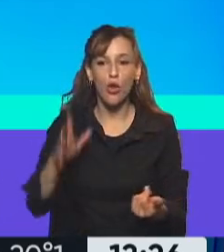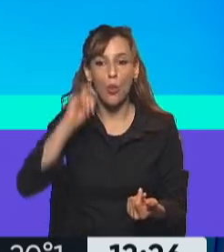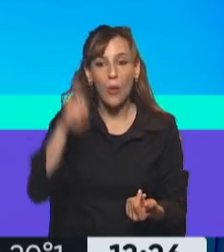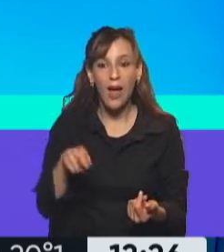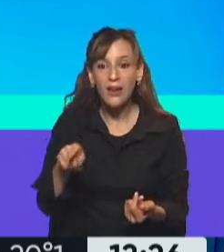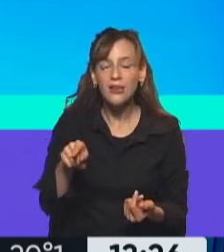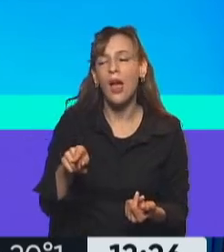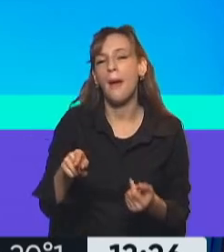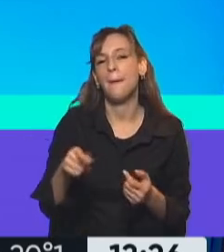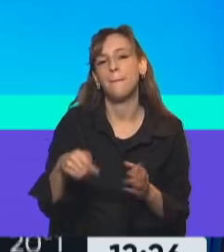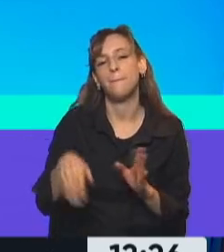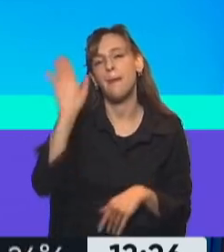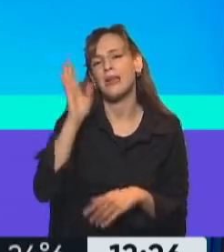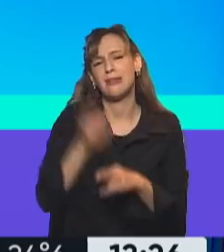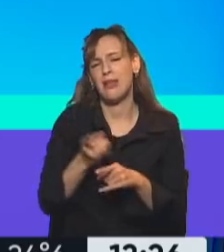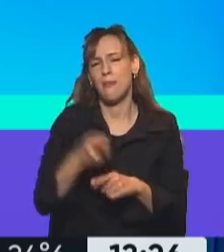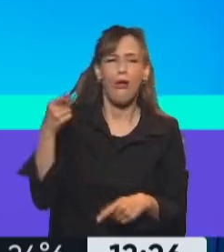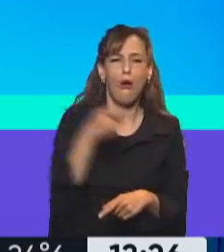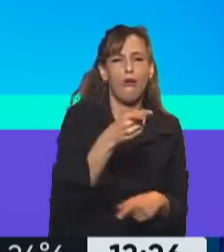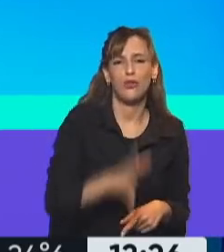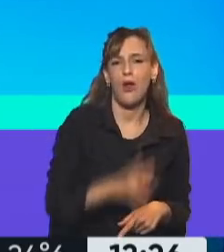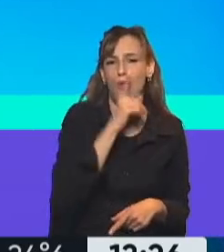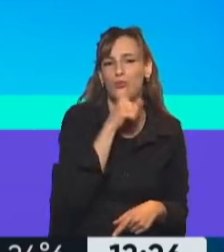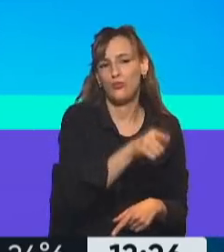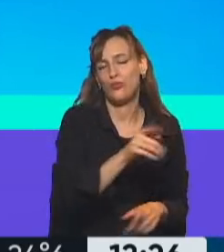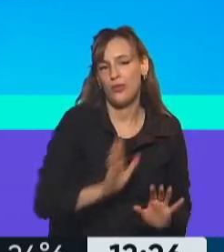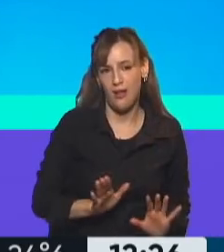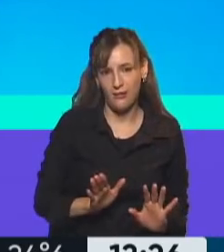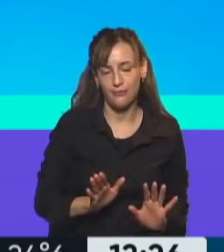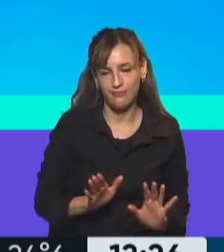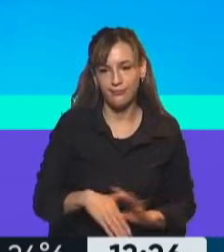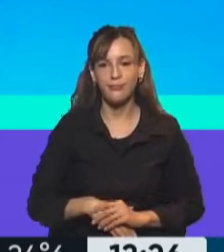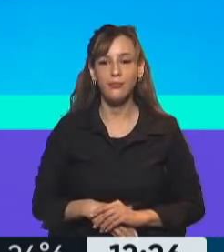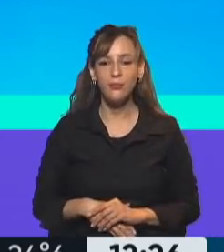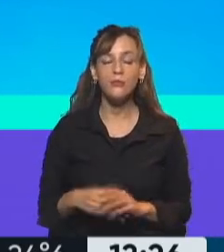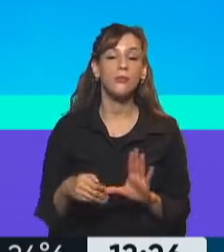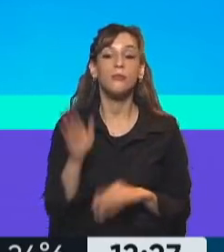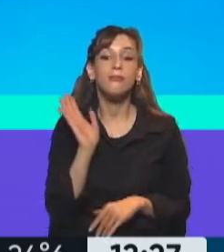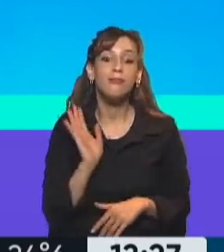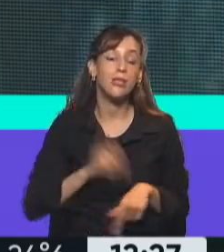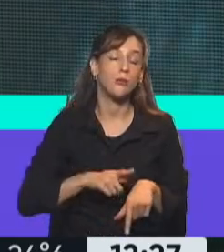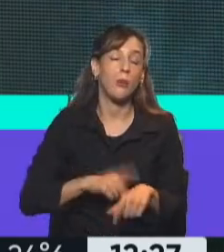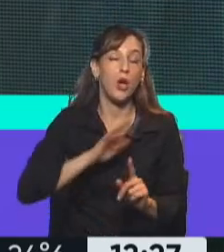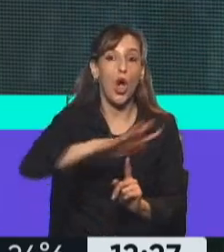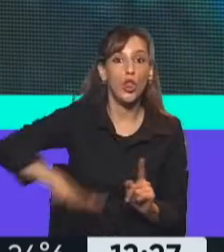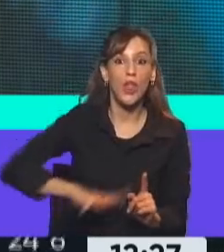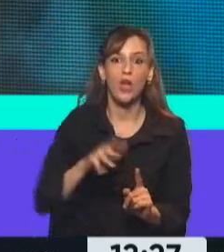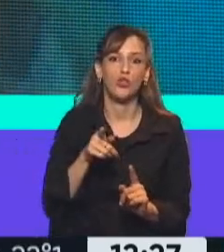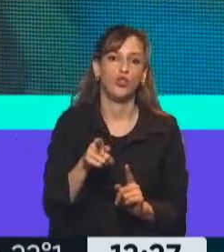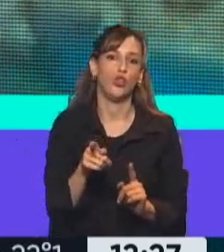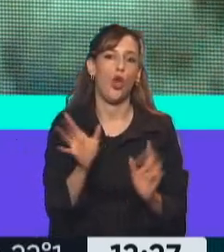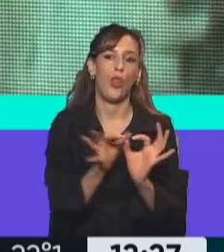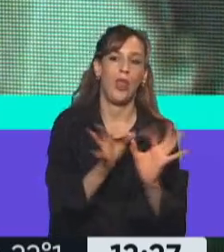muy fuerte antirrusa, y los prorrusos también votarían, sobre todo teniendo en cuenta el contexto de democrático o no